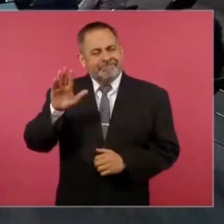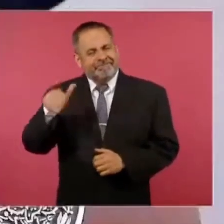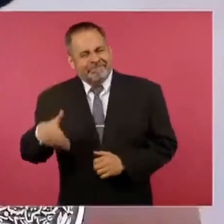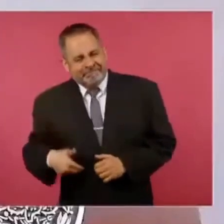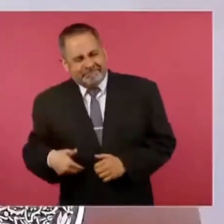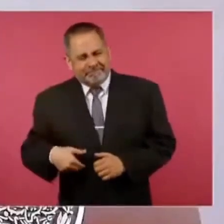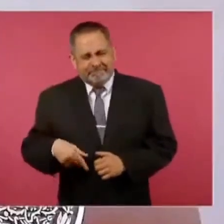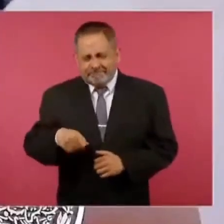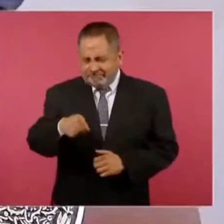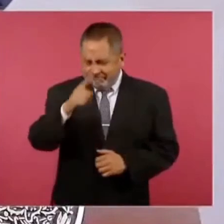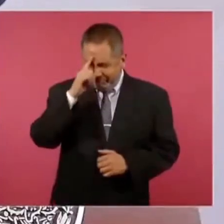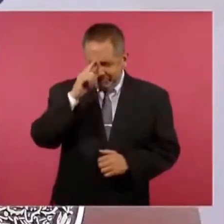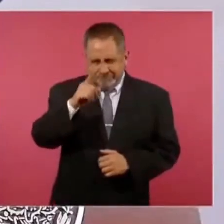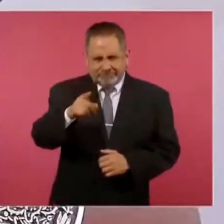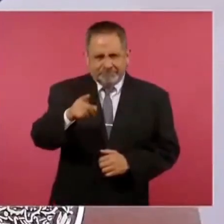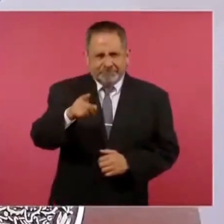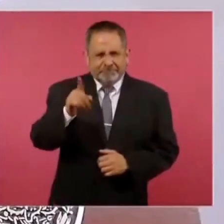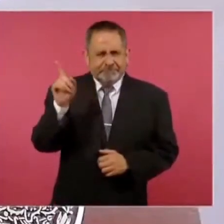de